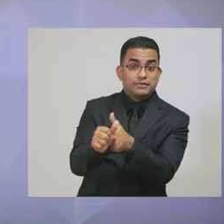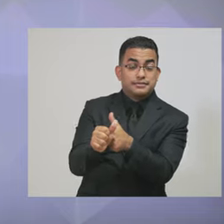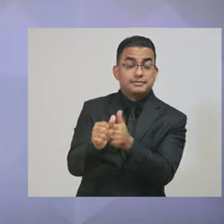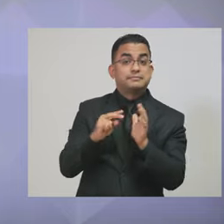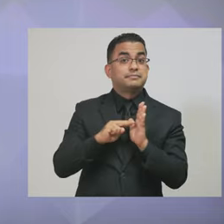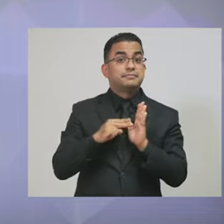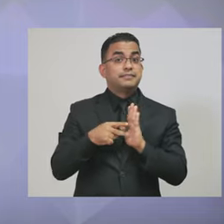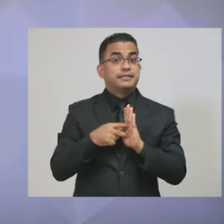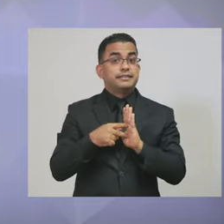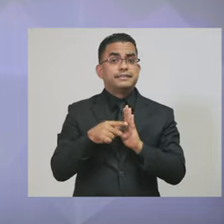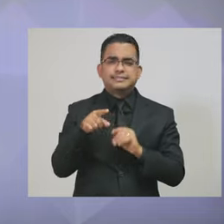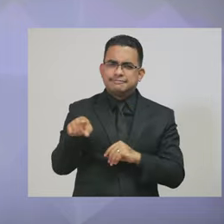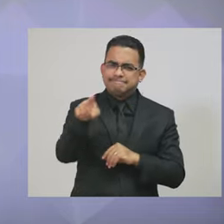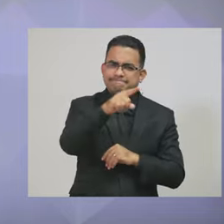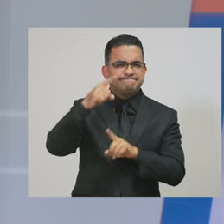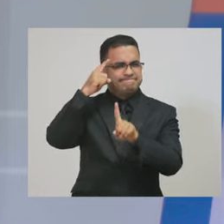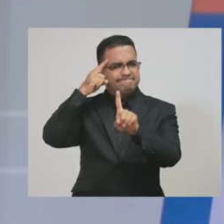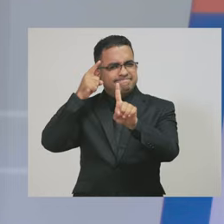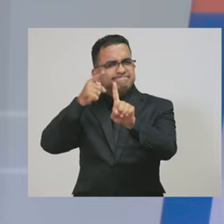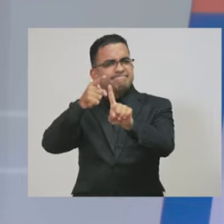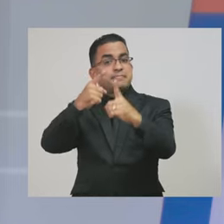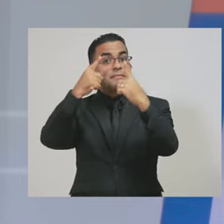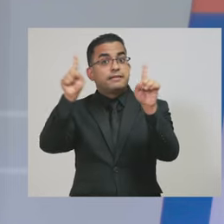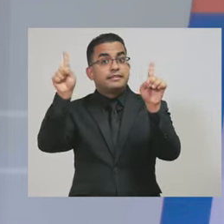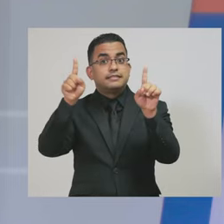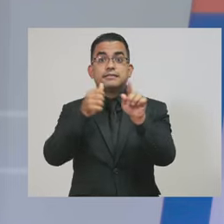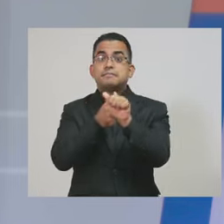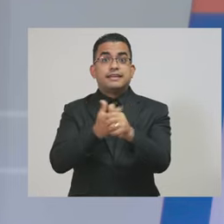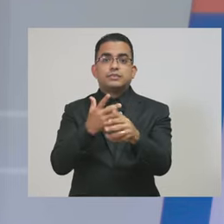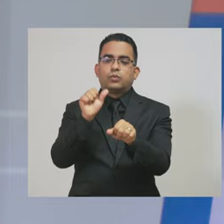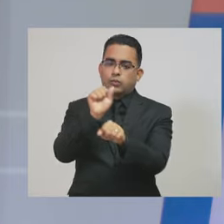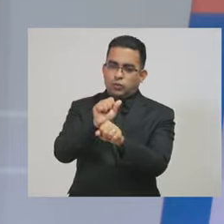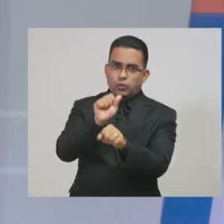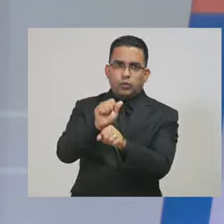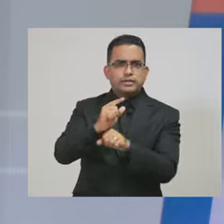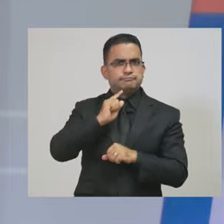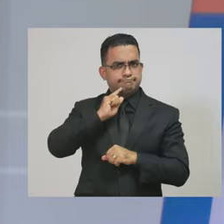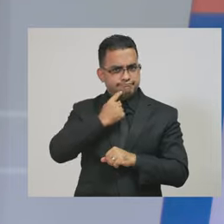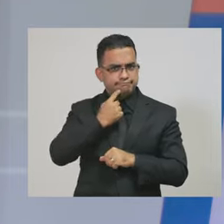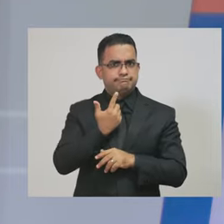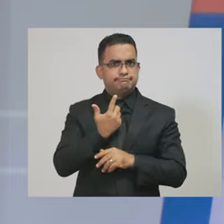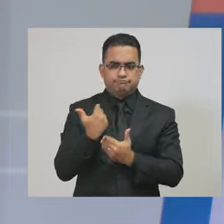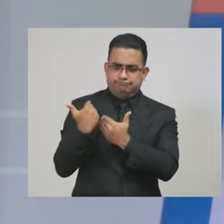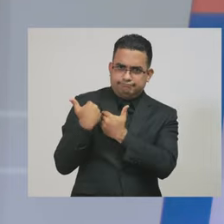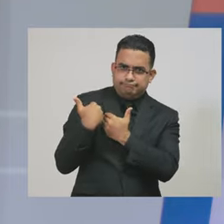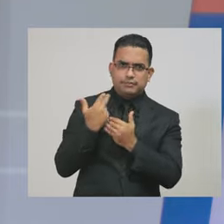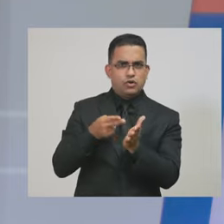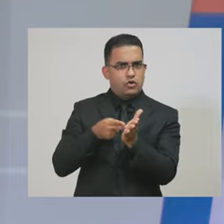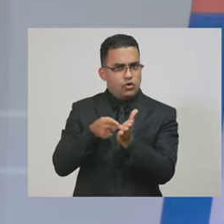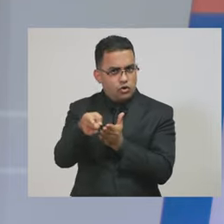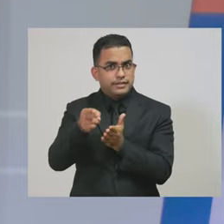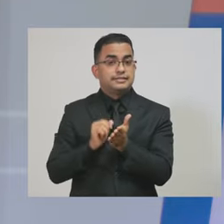quienes confiar y modelos a seguir por lo tanto busquen el éxito a base de un